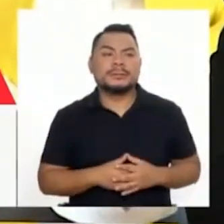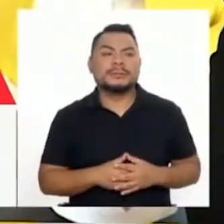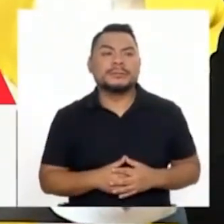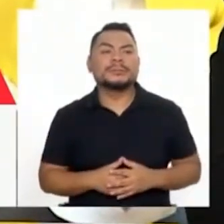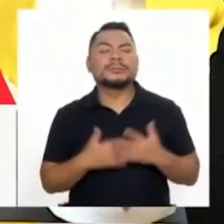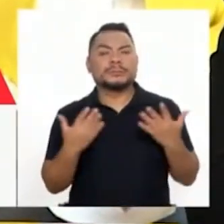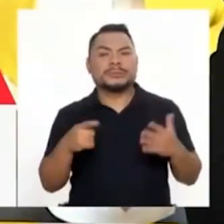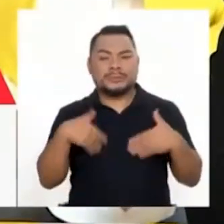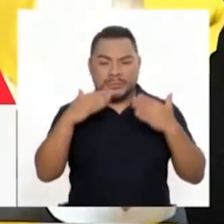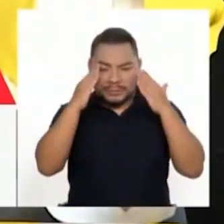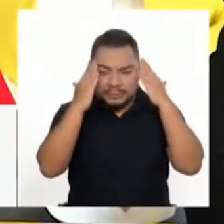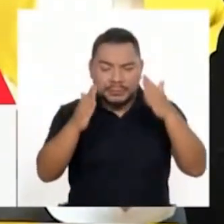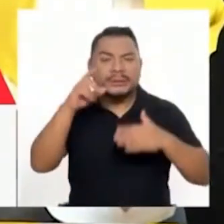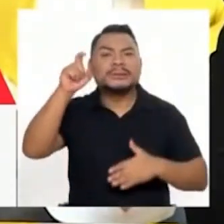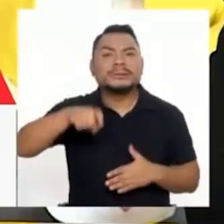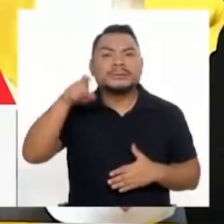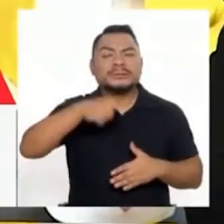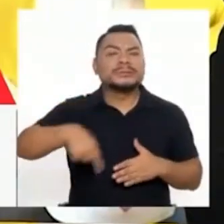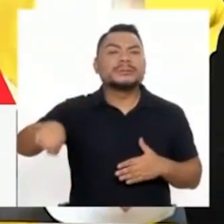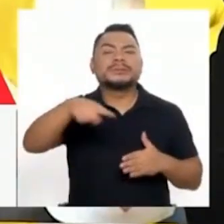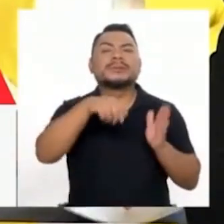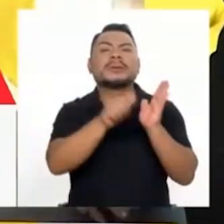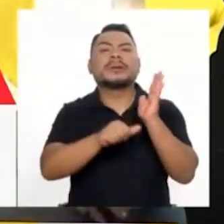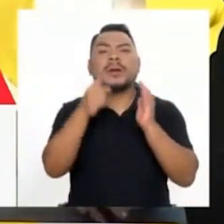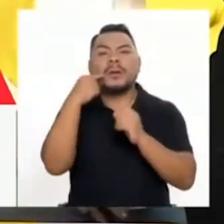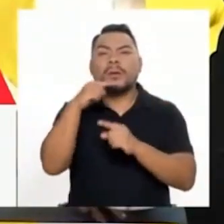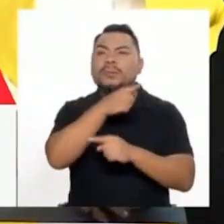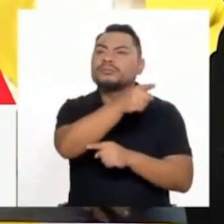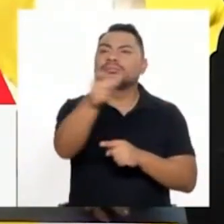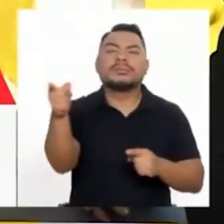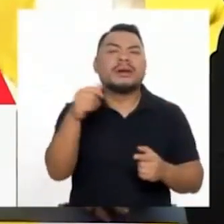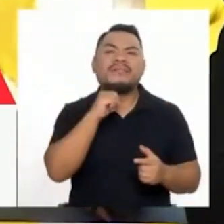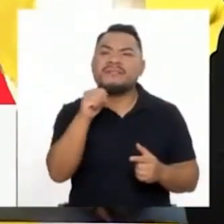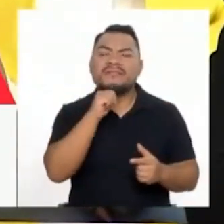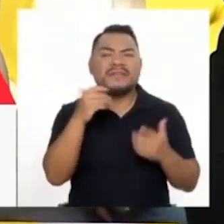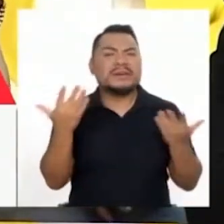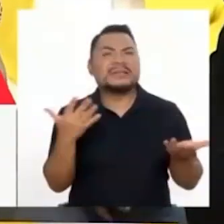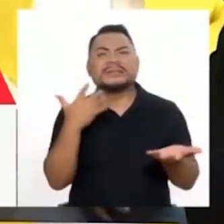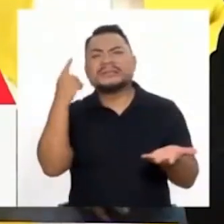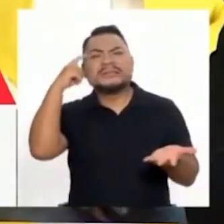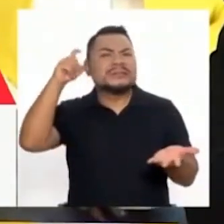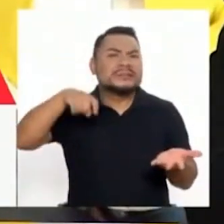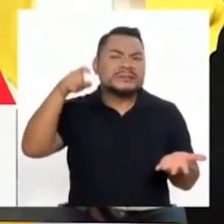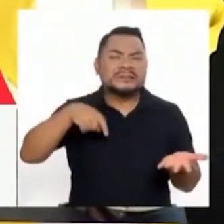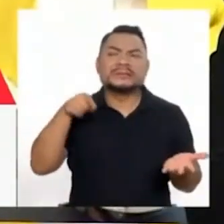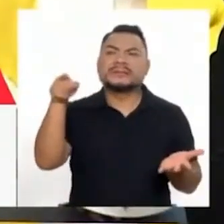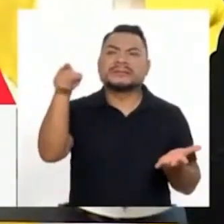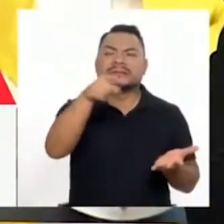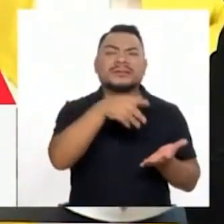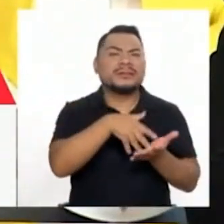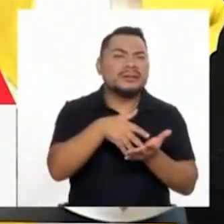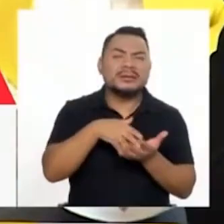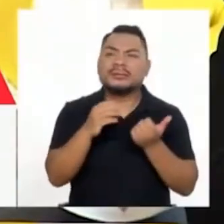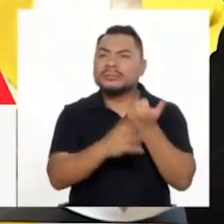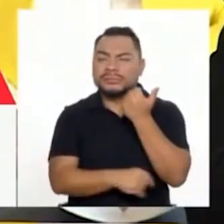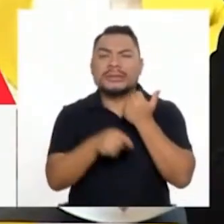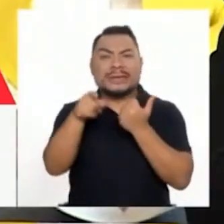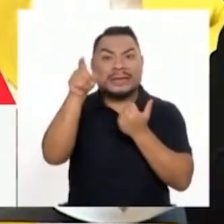para atender las necesidades de nuestras hermanas y hermanos que todavía están en ese rango de vulnerables.